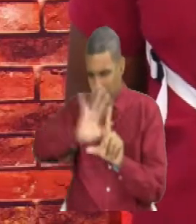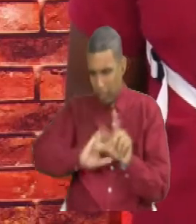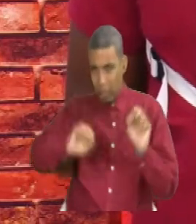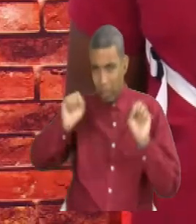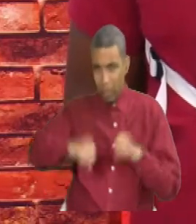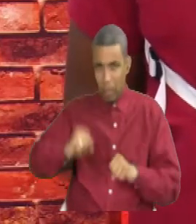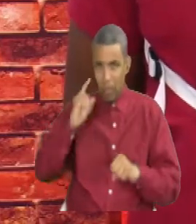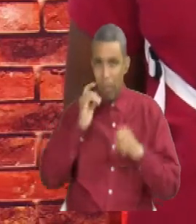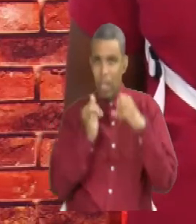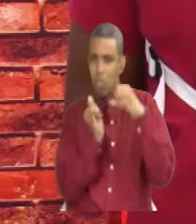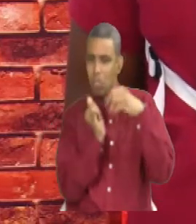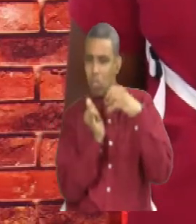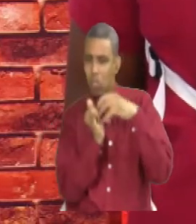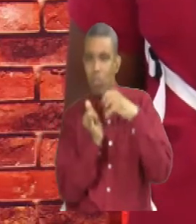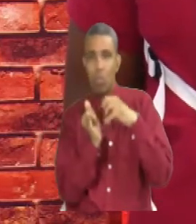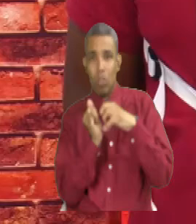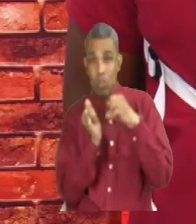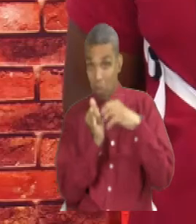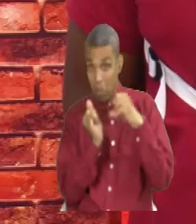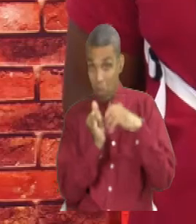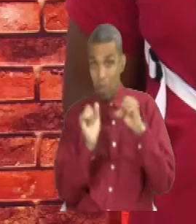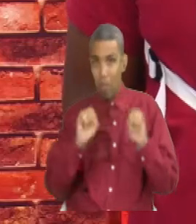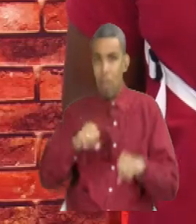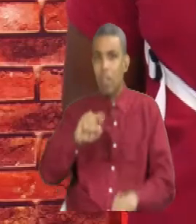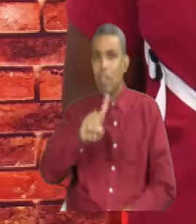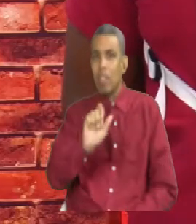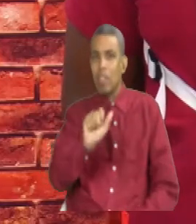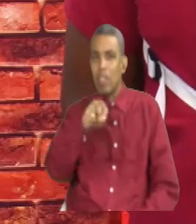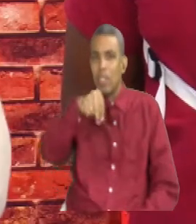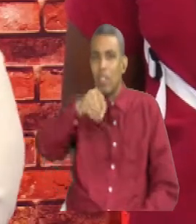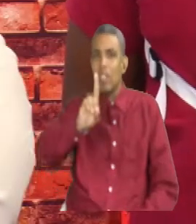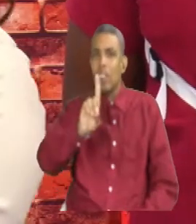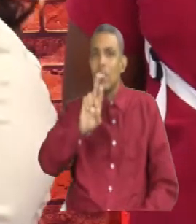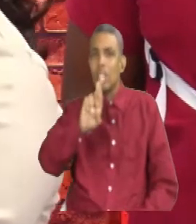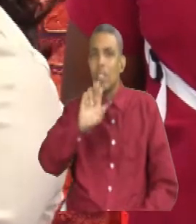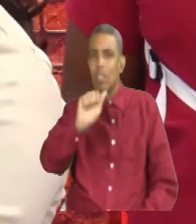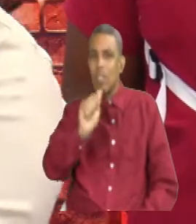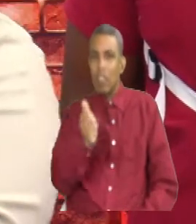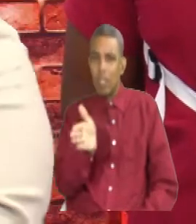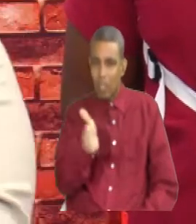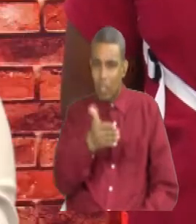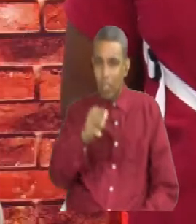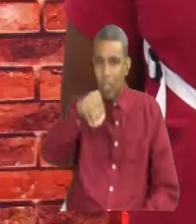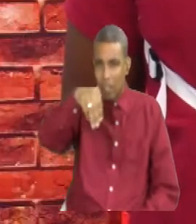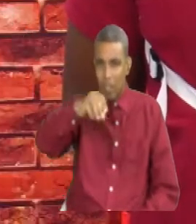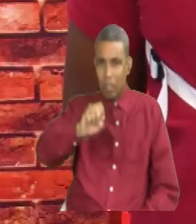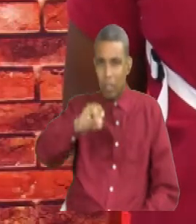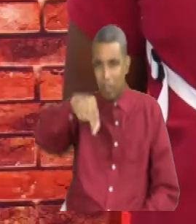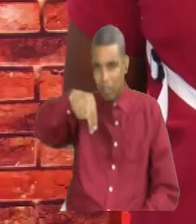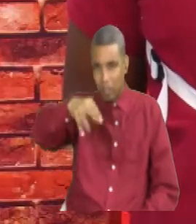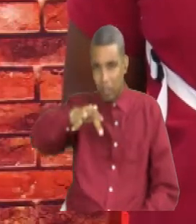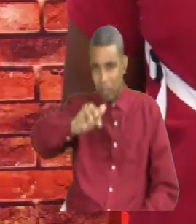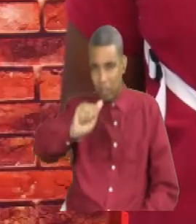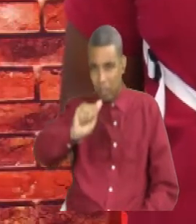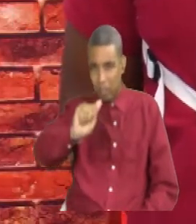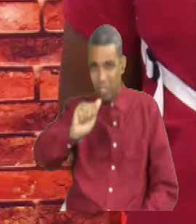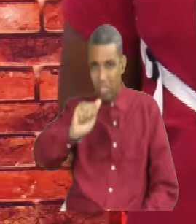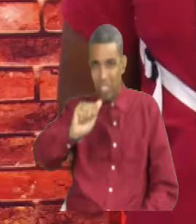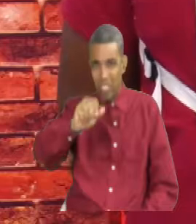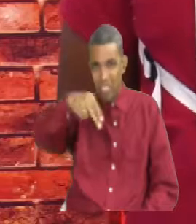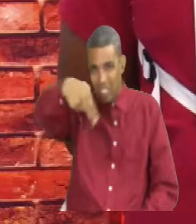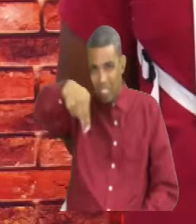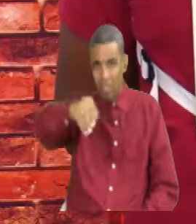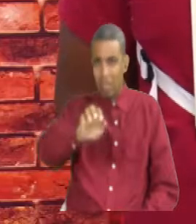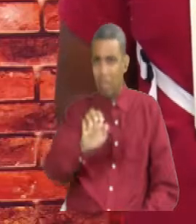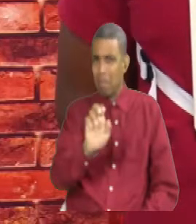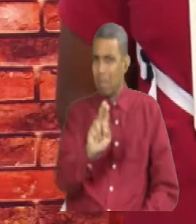YouTube. Sandra Montañez, La Voz de América, Mejor Estar Sola, en menos de 2 meses ya con cualquier cantidad de reproducciones. Pero